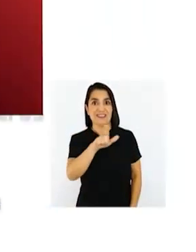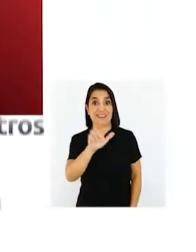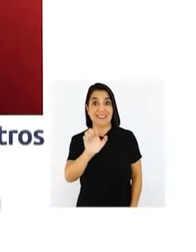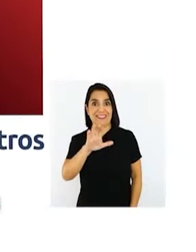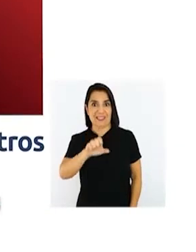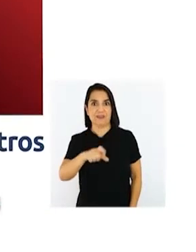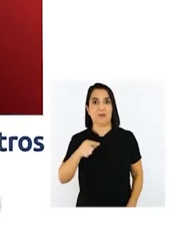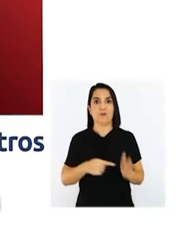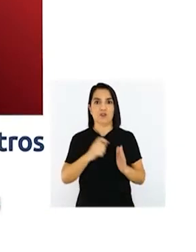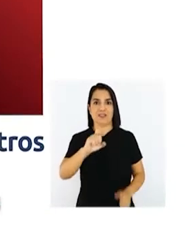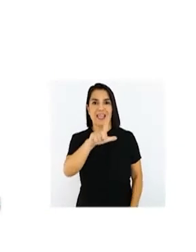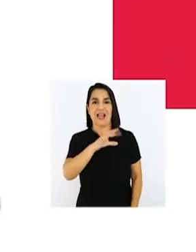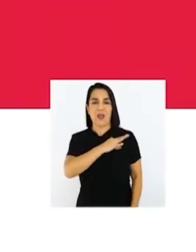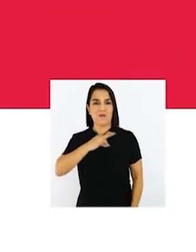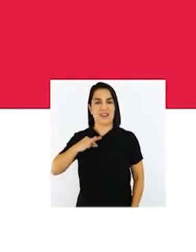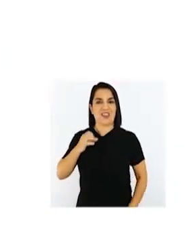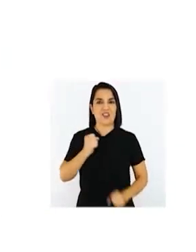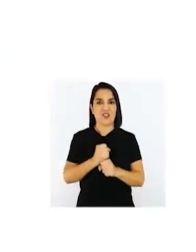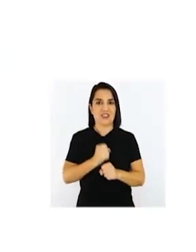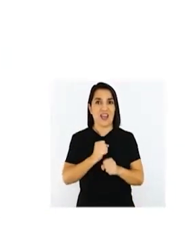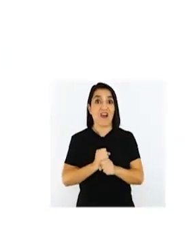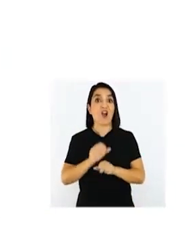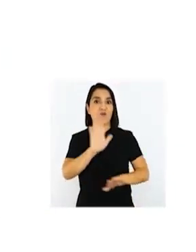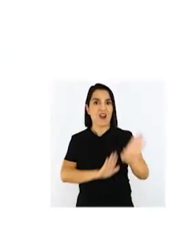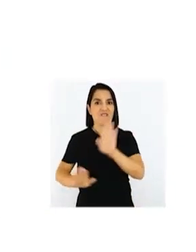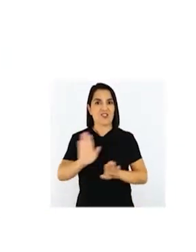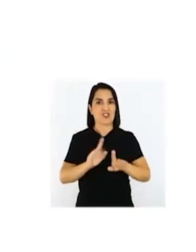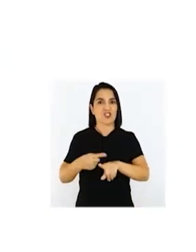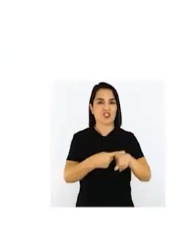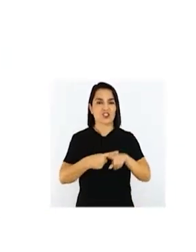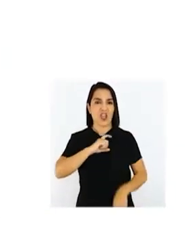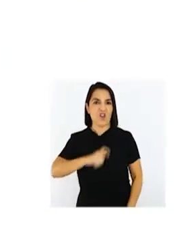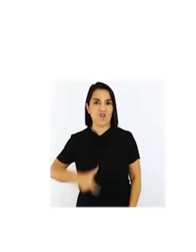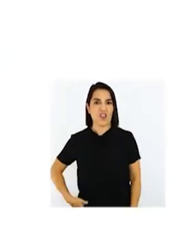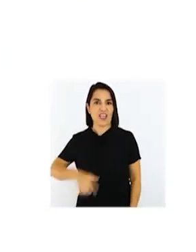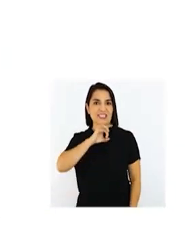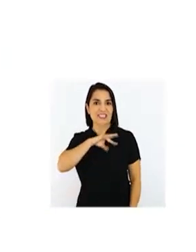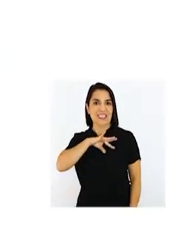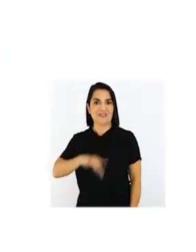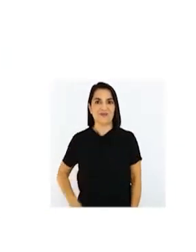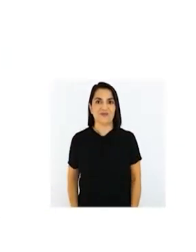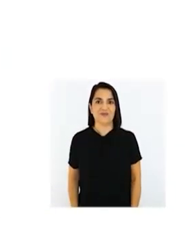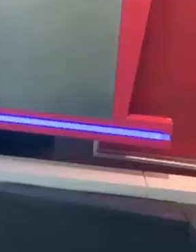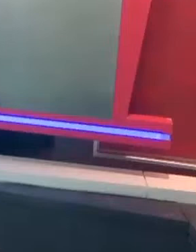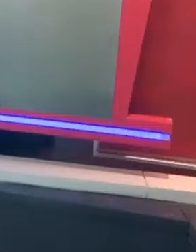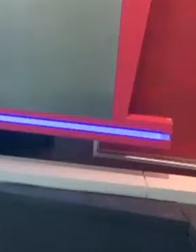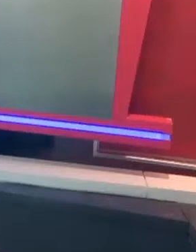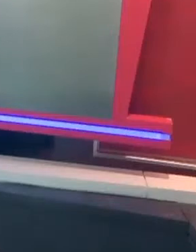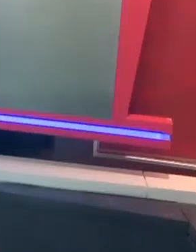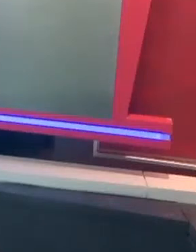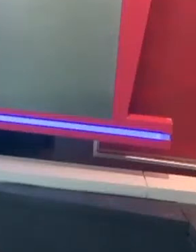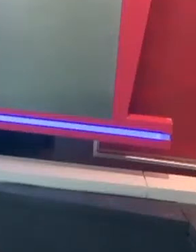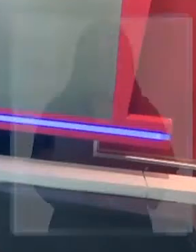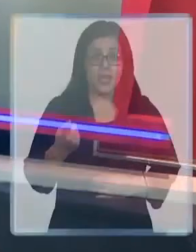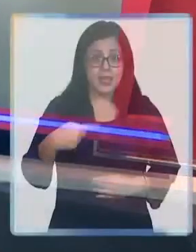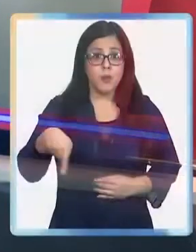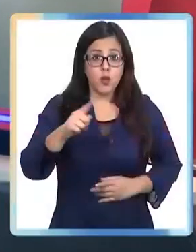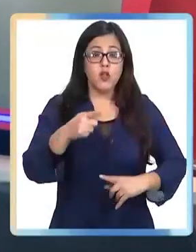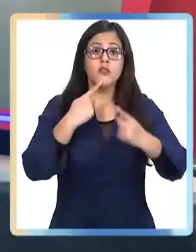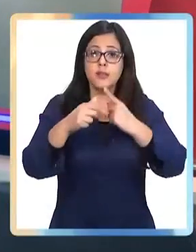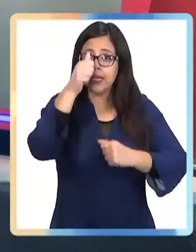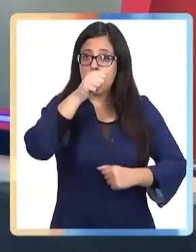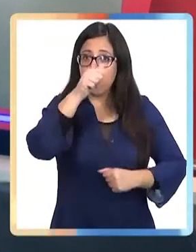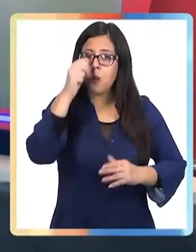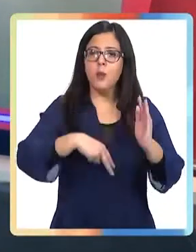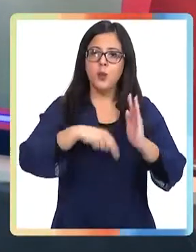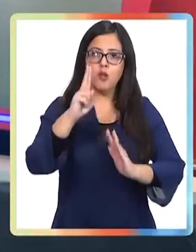apoyarte en cense.cl. Ministerio del Trabajo y Previsión Social. Gobierno de Chile. Ya estamos de vuelta